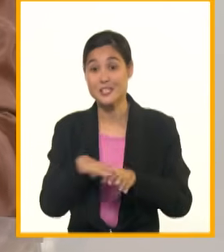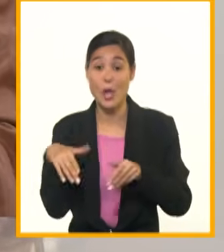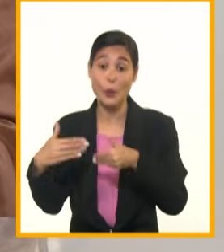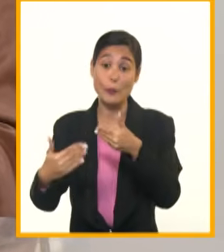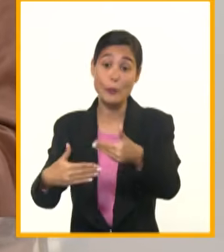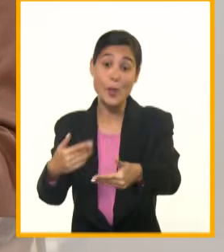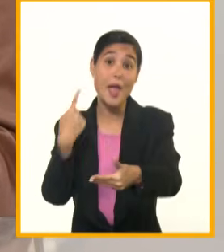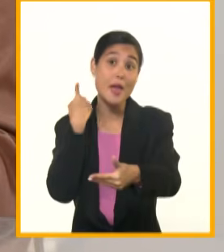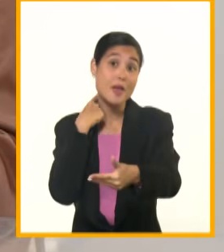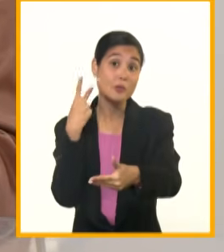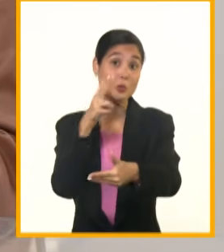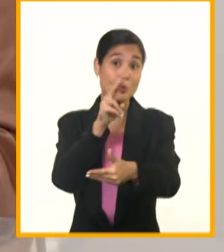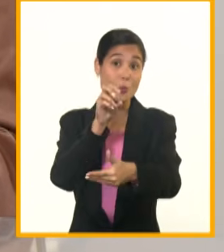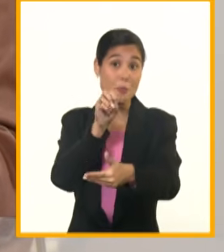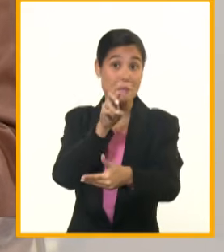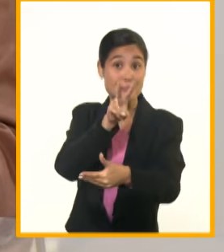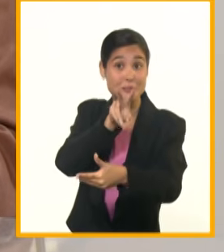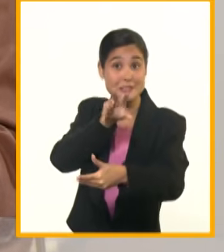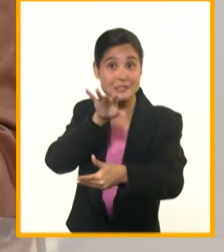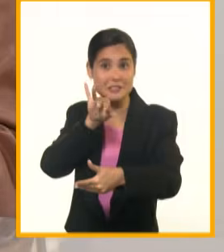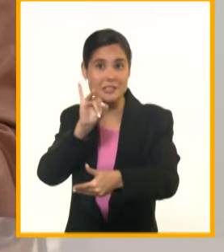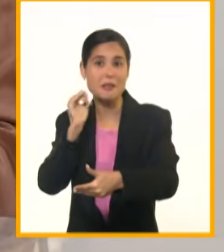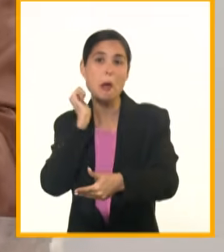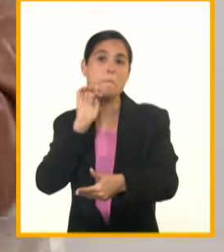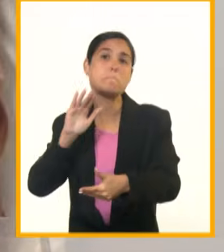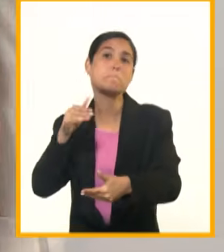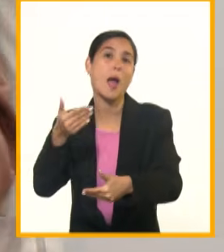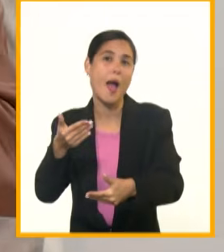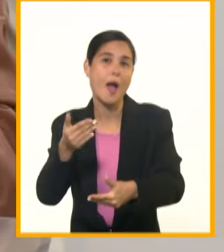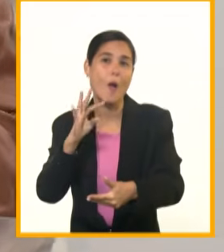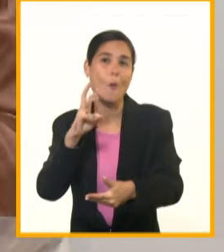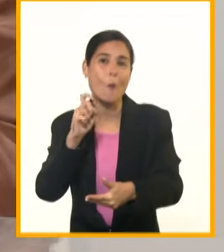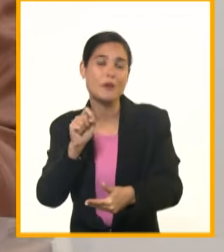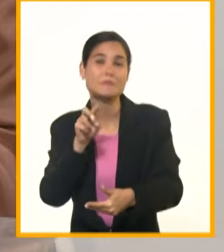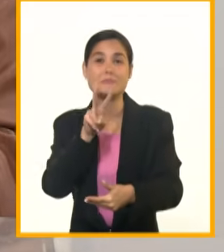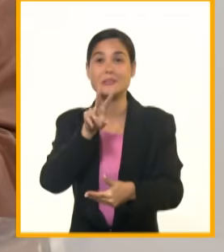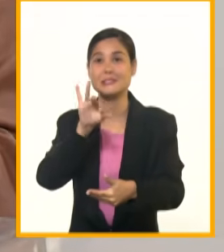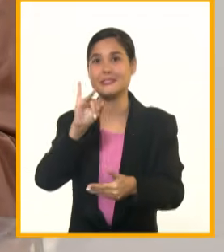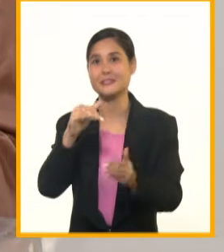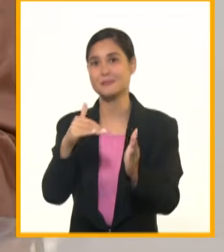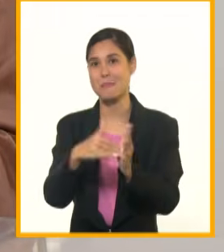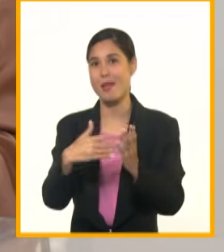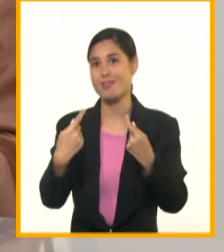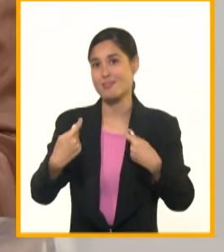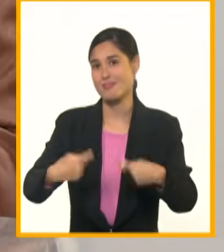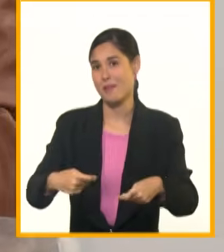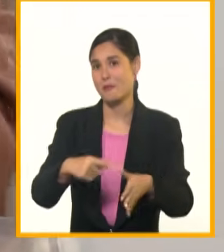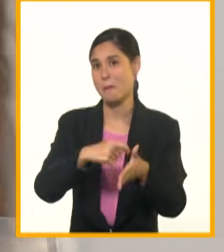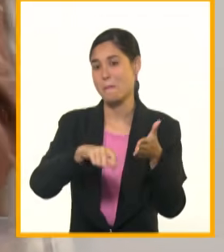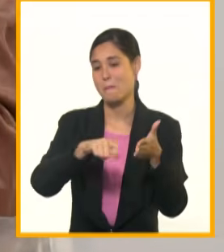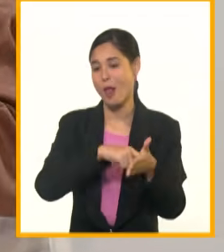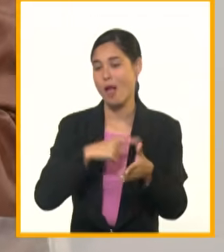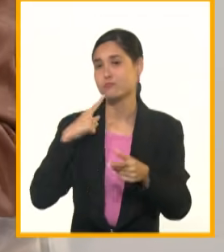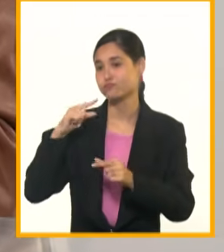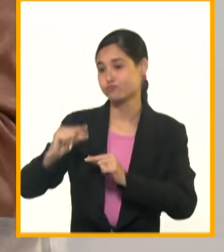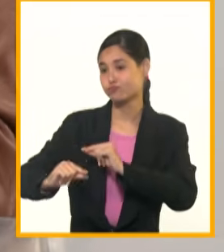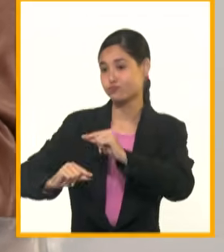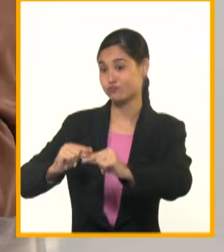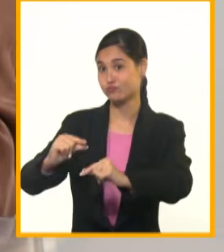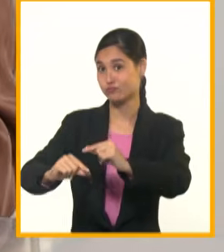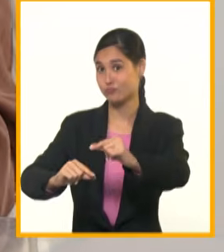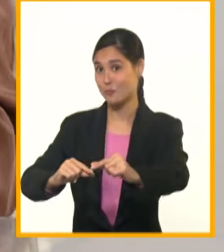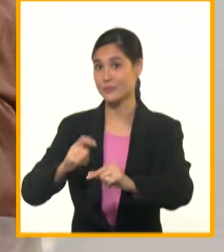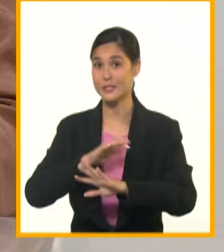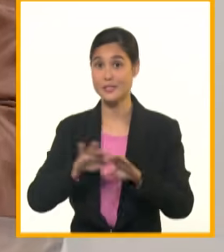requeriría asegurar el consumo que requiere la provincia. Este año